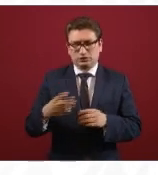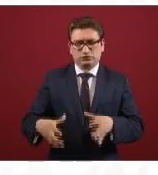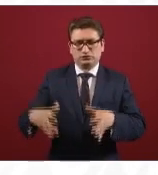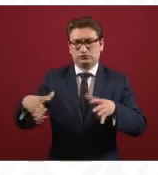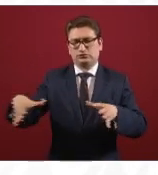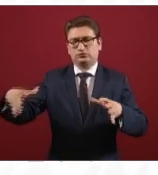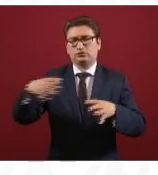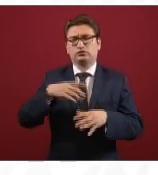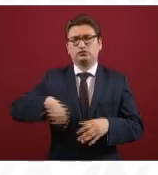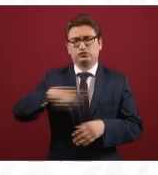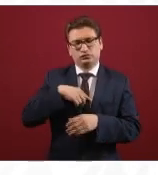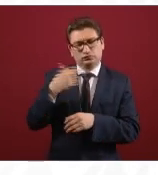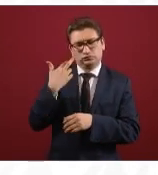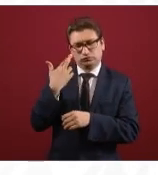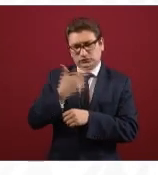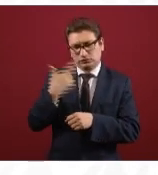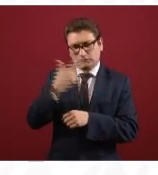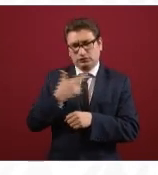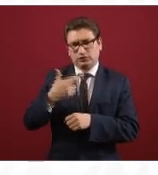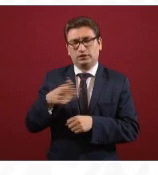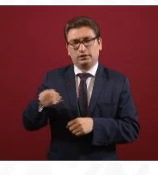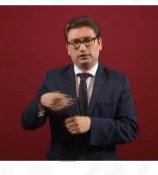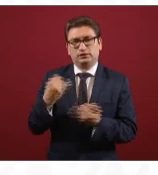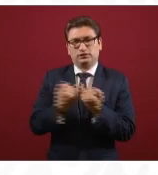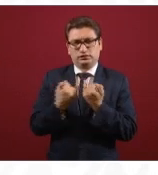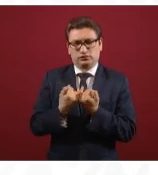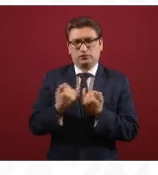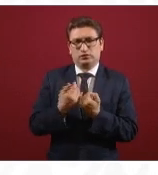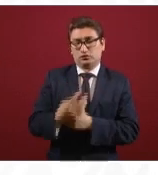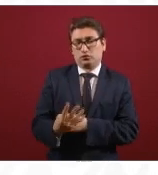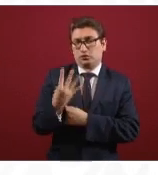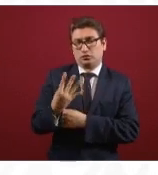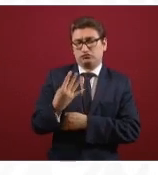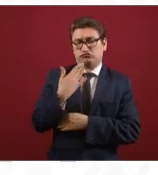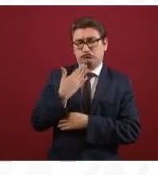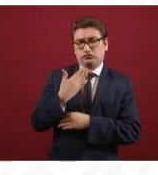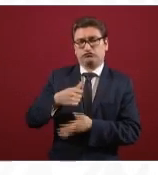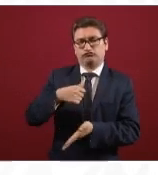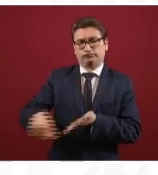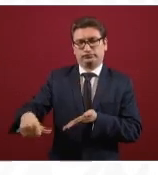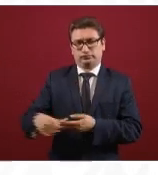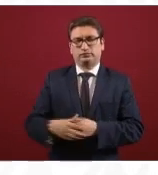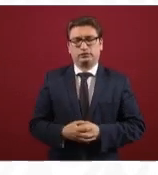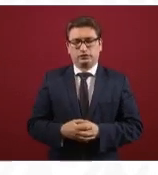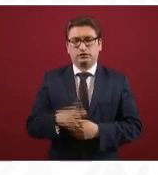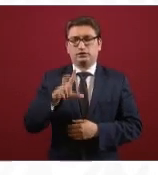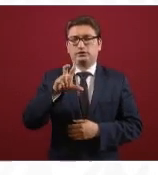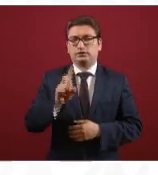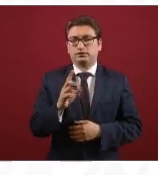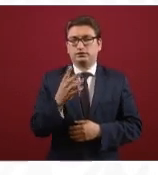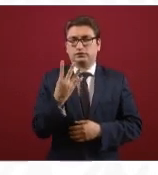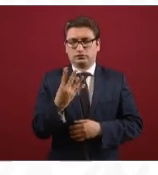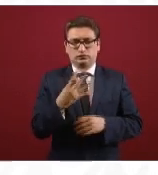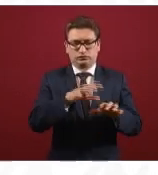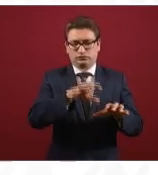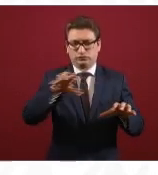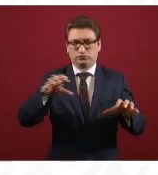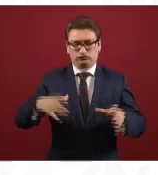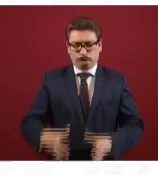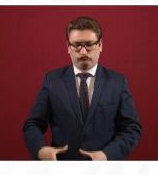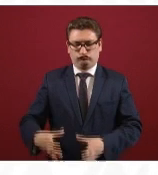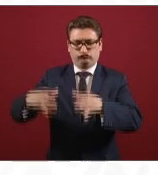habíamos inmovilizado al total que esperar encontramos 4 que no cumplían con la norma 34 lotes de